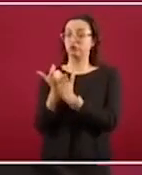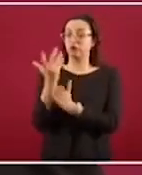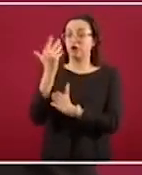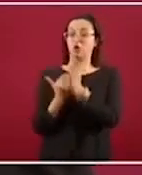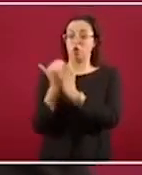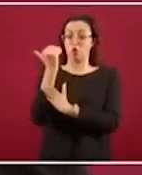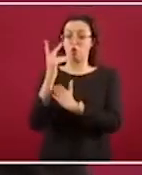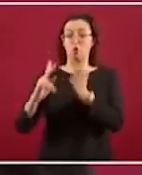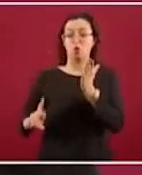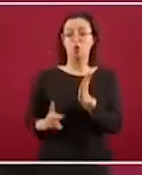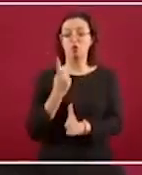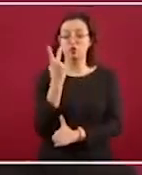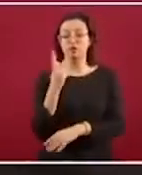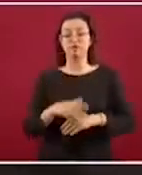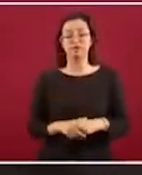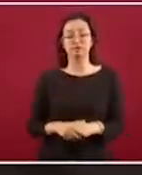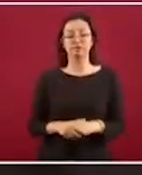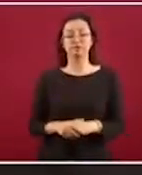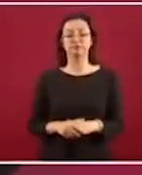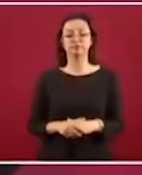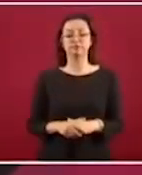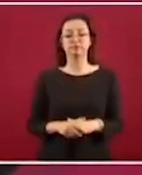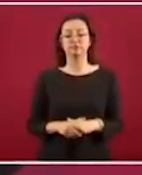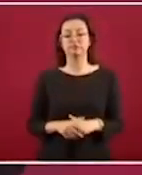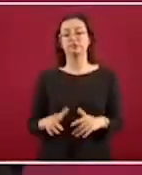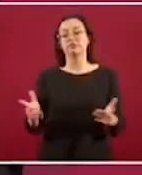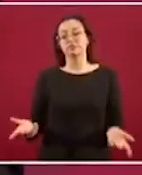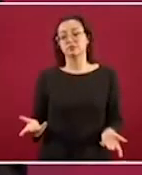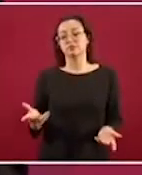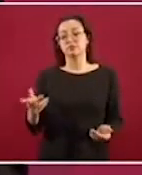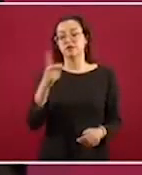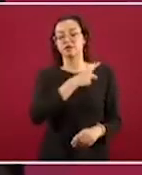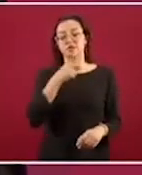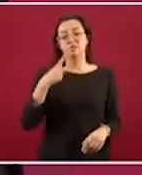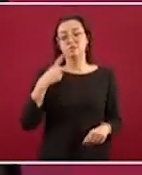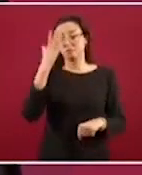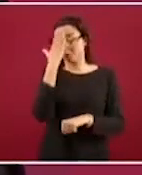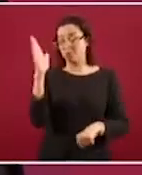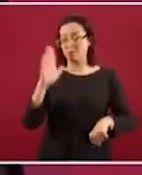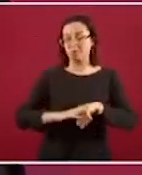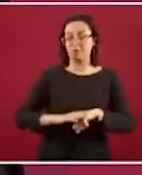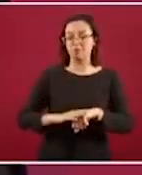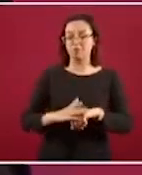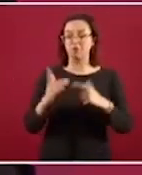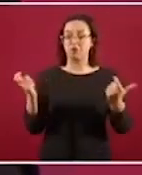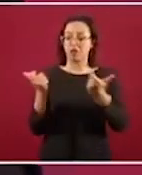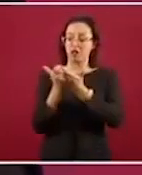No hay que olvidar que la primera caída de bolsas se originó por el